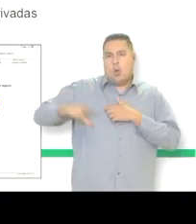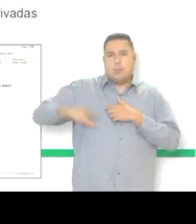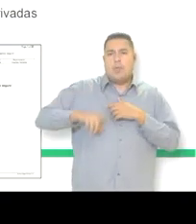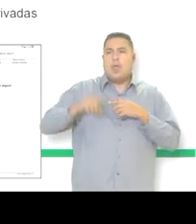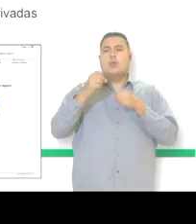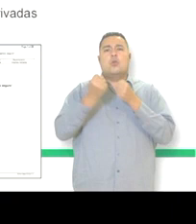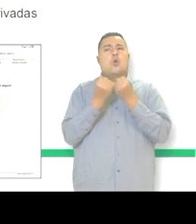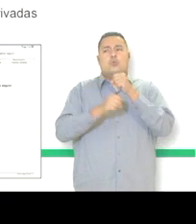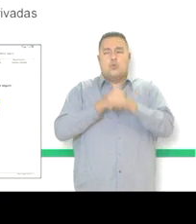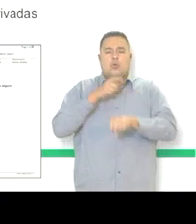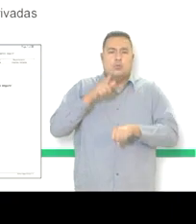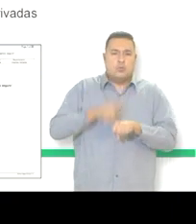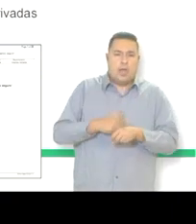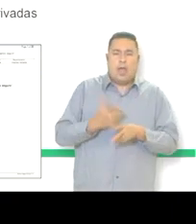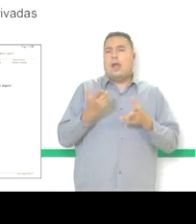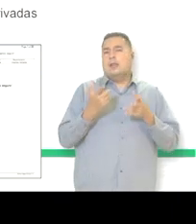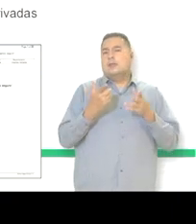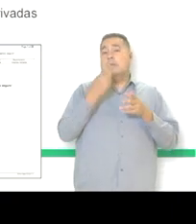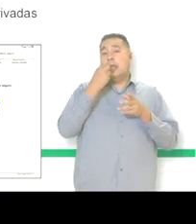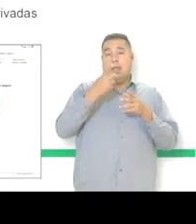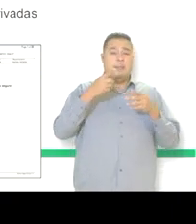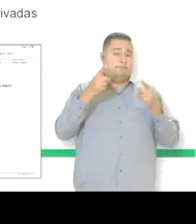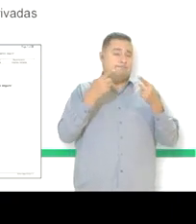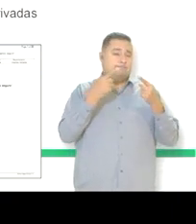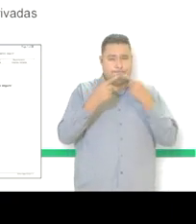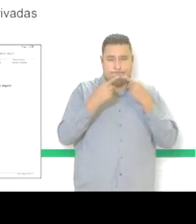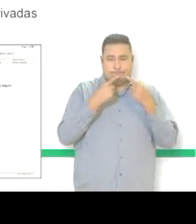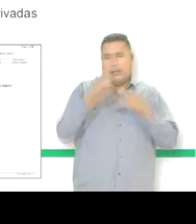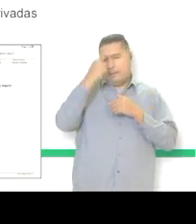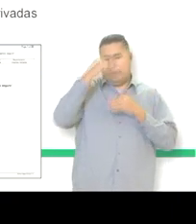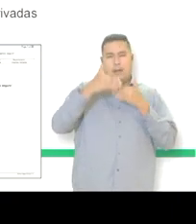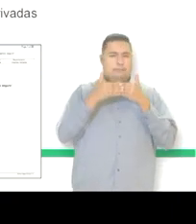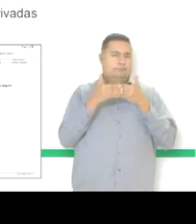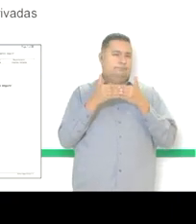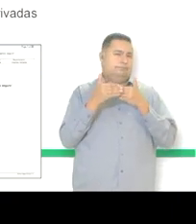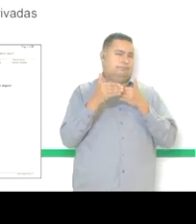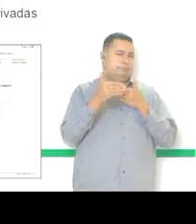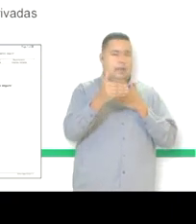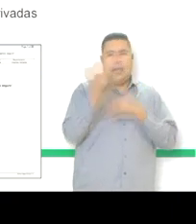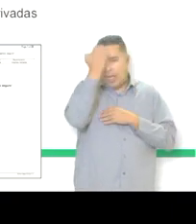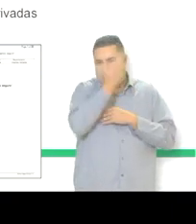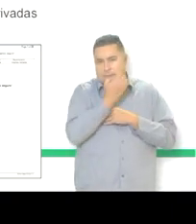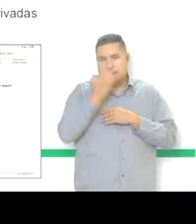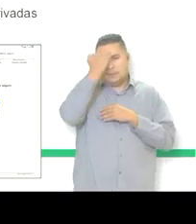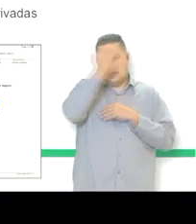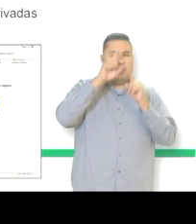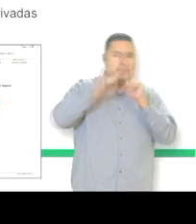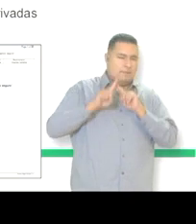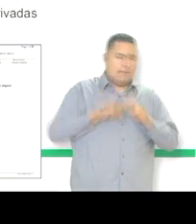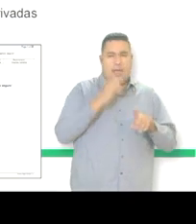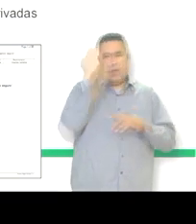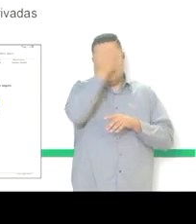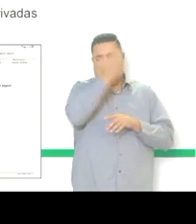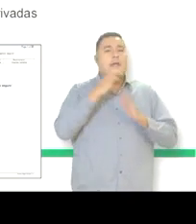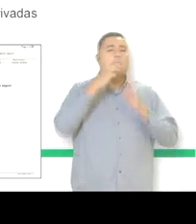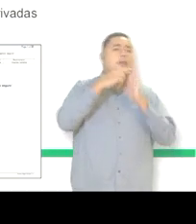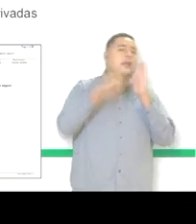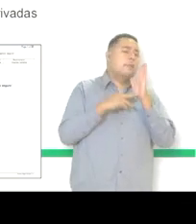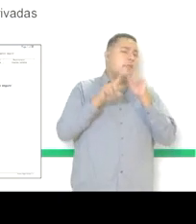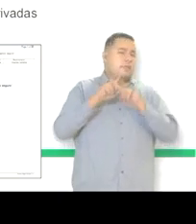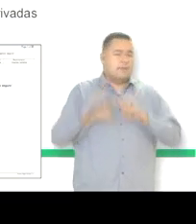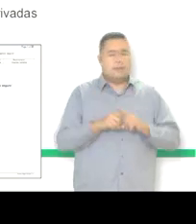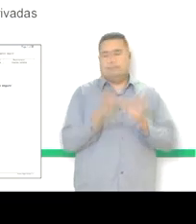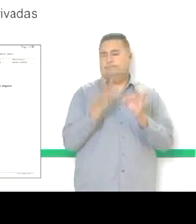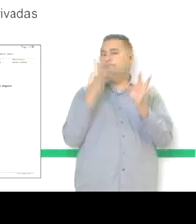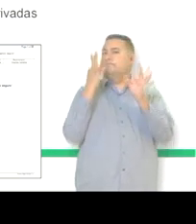gubernamentales, sociales, de tal manera que podamos estar avanzando en la revisión y análisis de estos protocolos